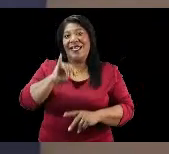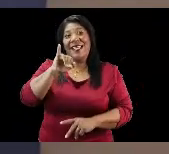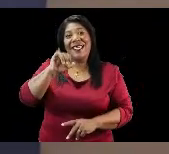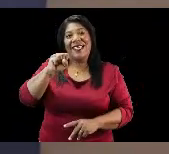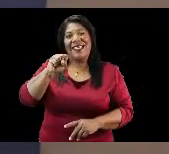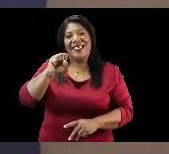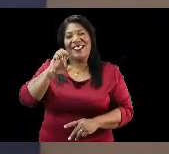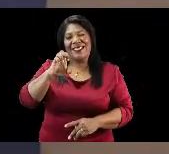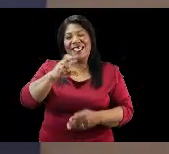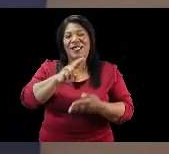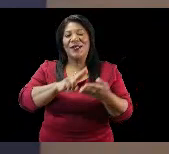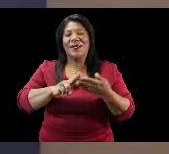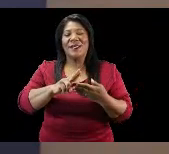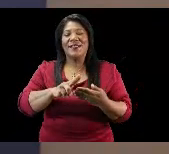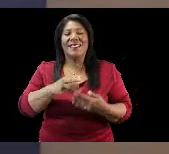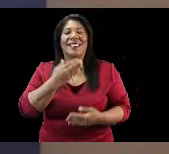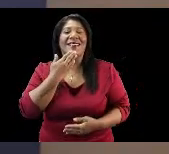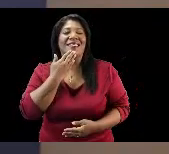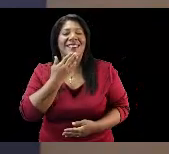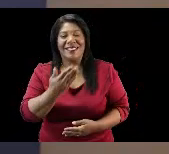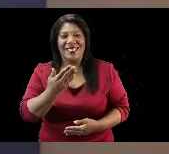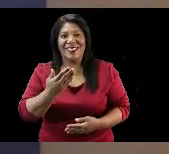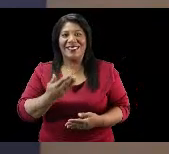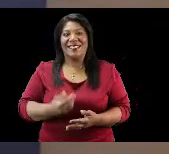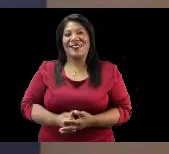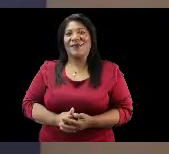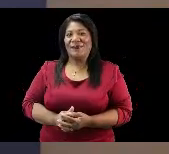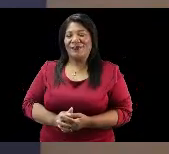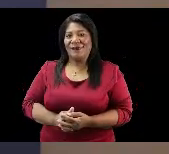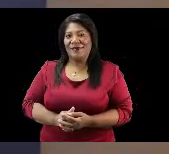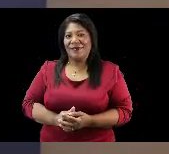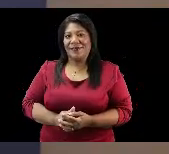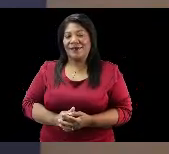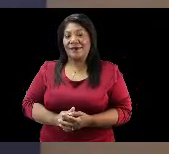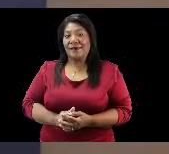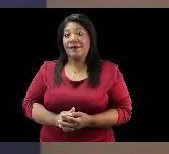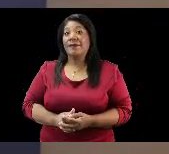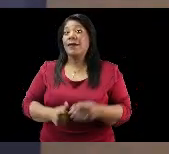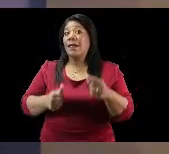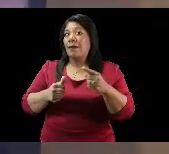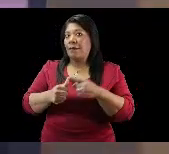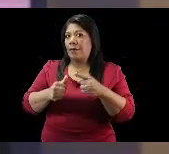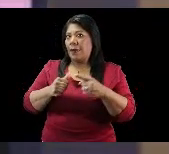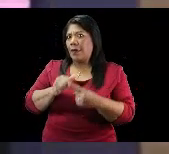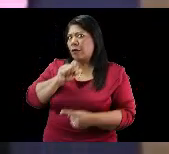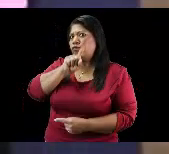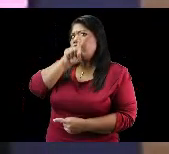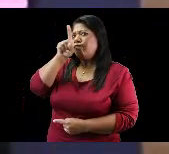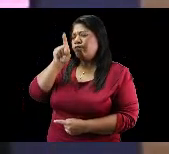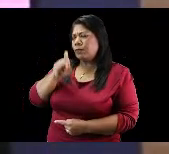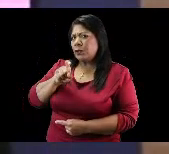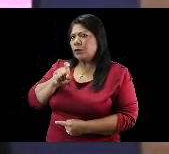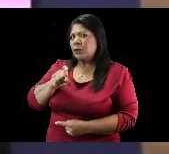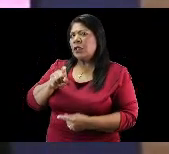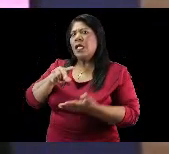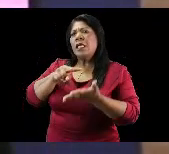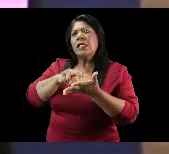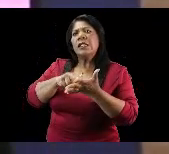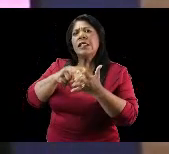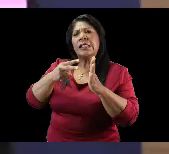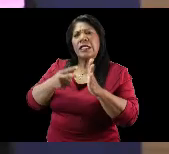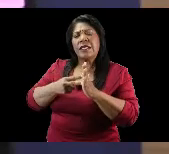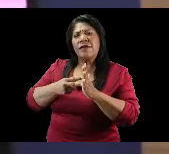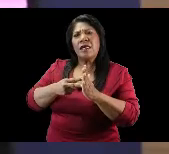a ISAI Universidad, la verdad que sí. Bueno, muchas gracias. Primero que todo, quisiera preguntar, ¿qué es